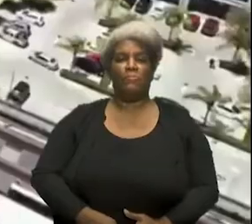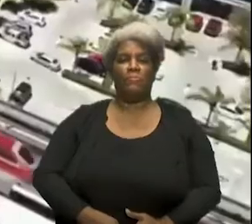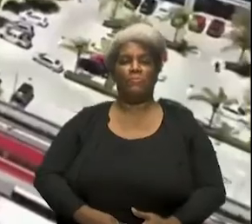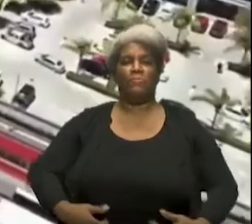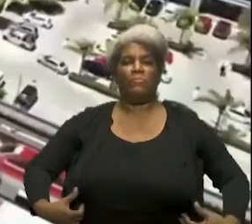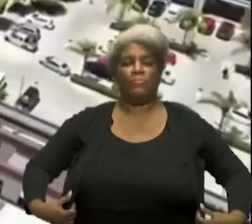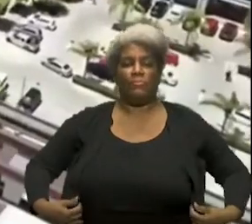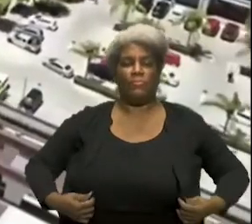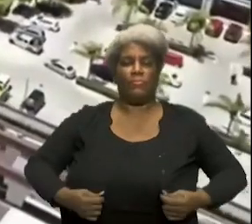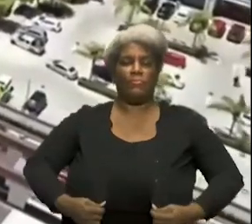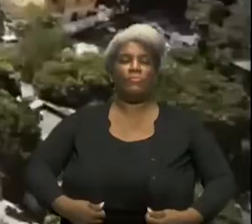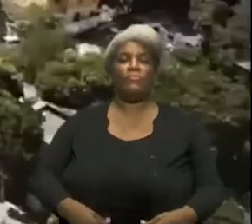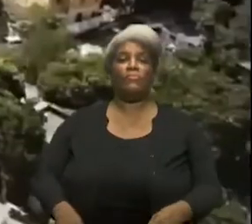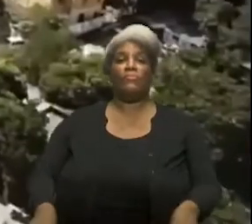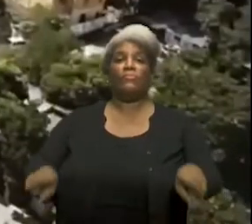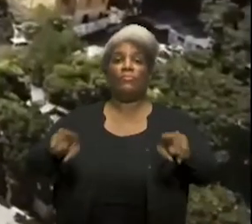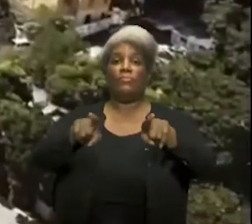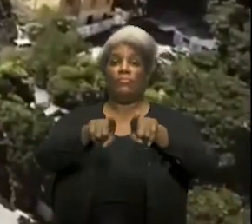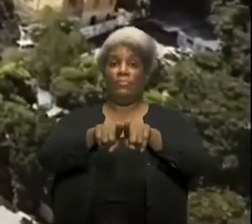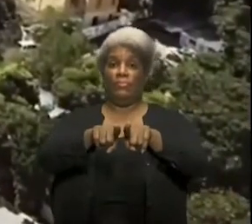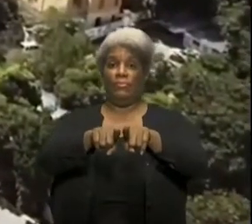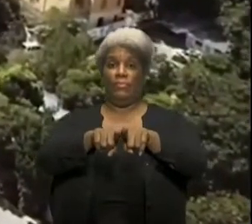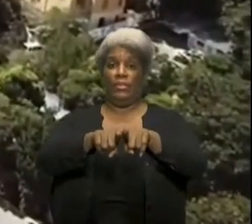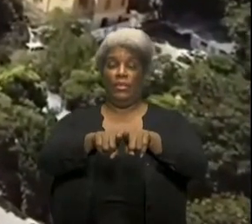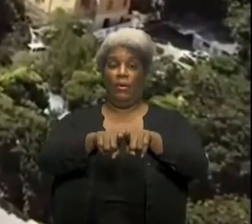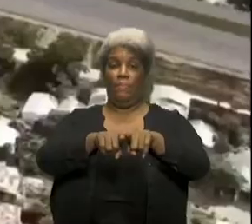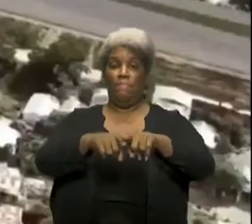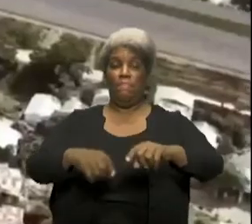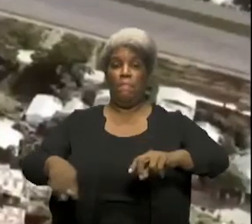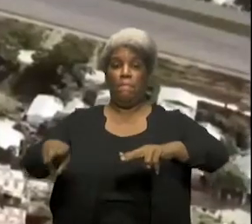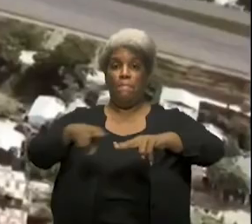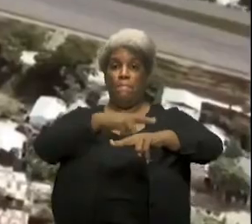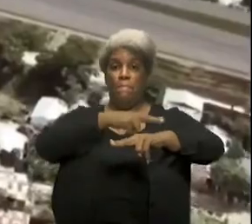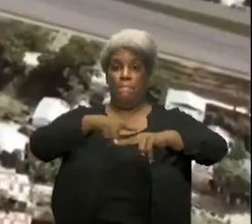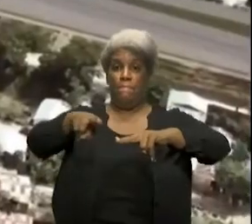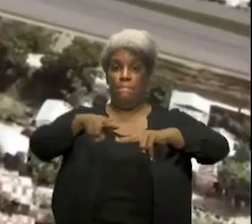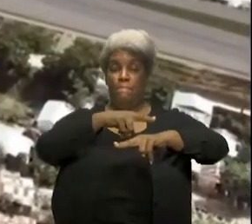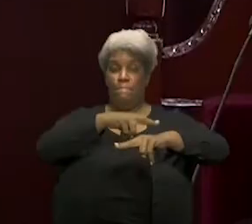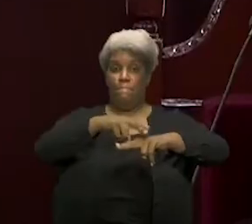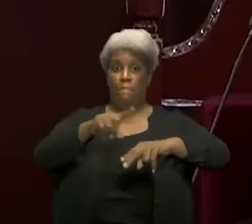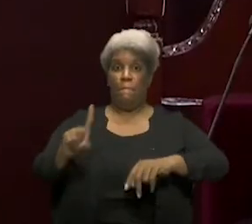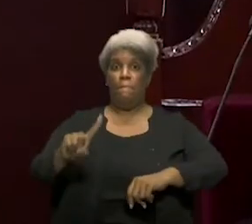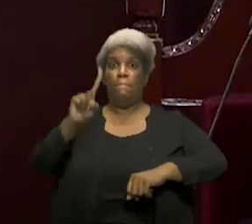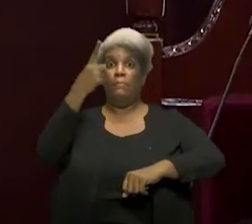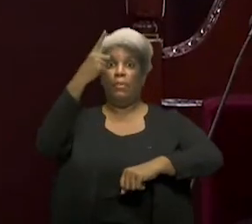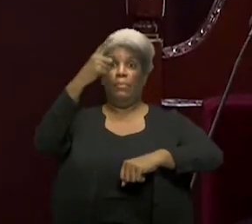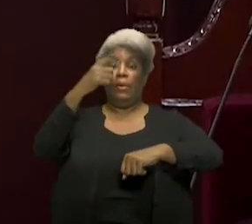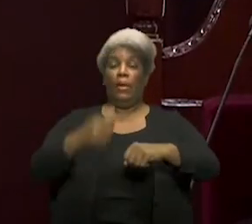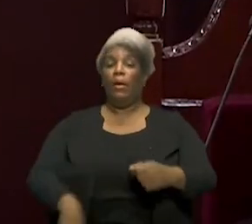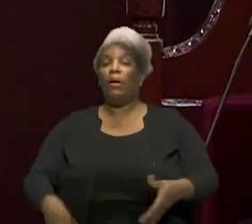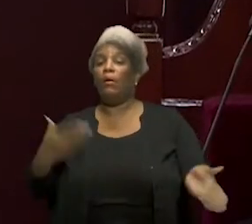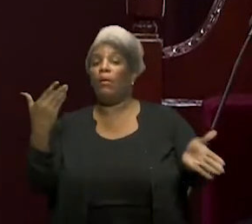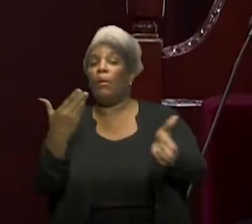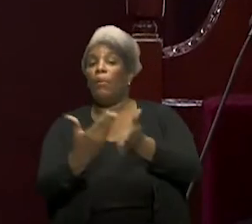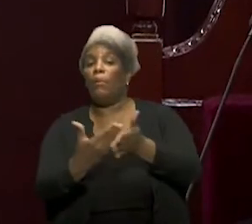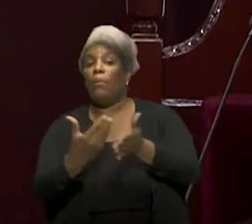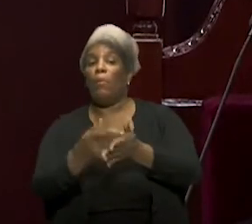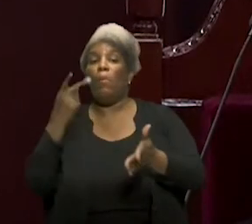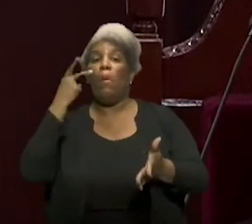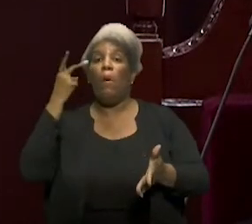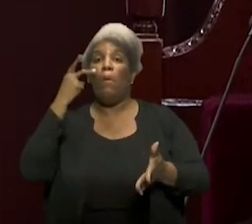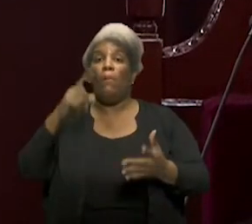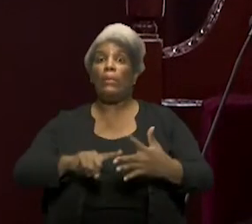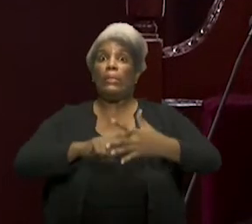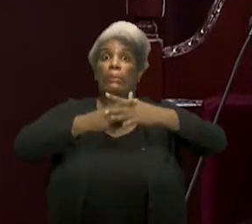marzo y el monorriel cuya primera prueba será en abril para empezar a operar en su primera fase a